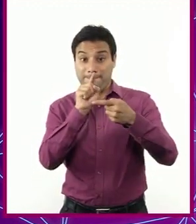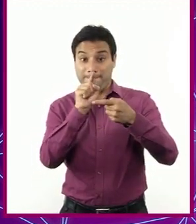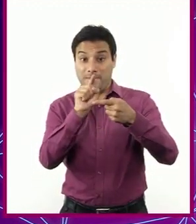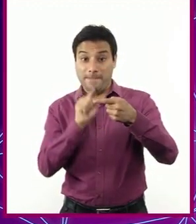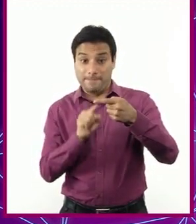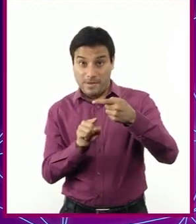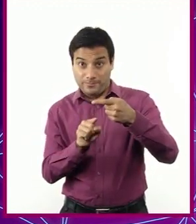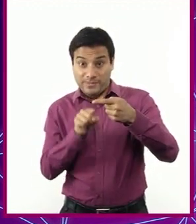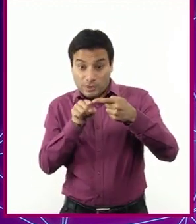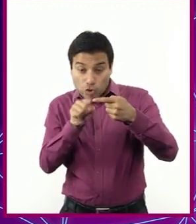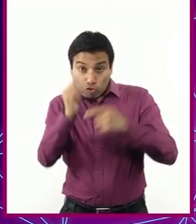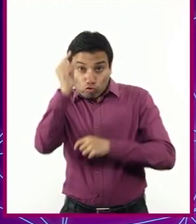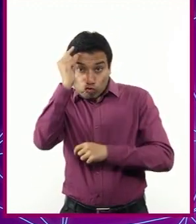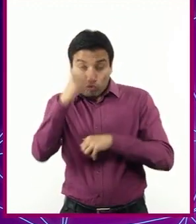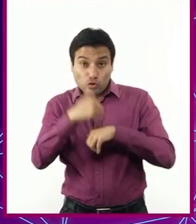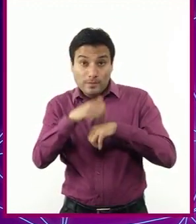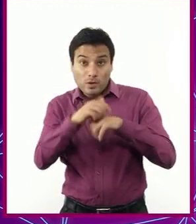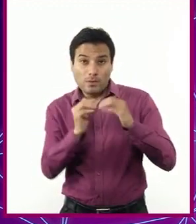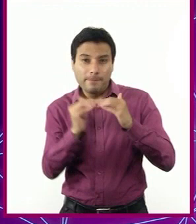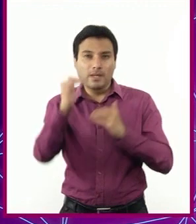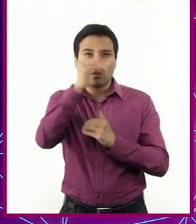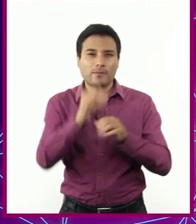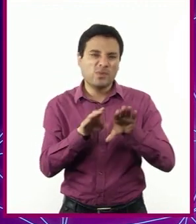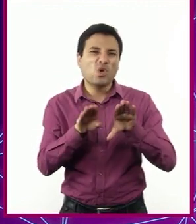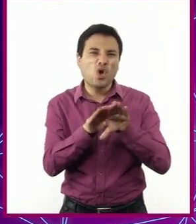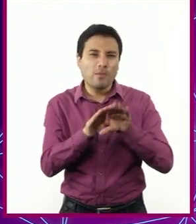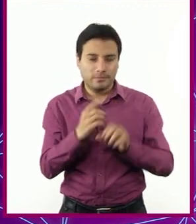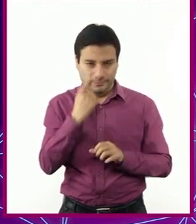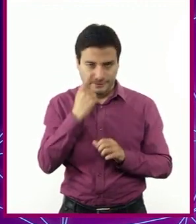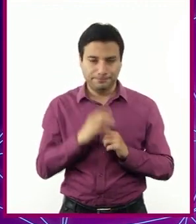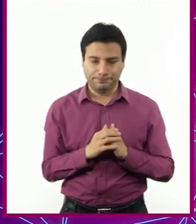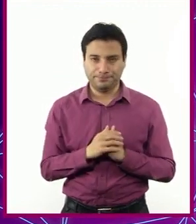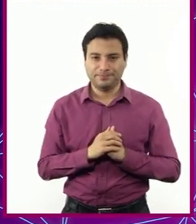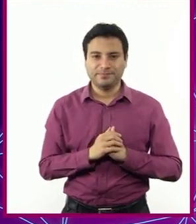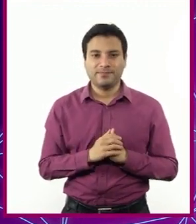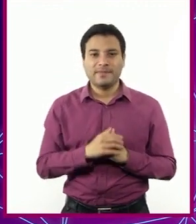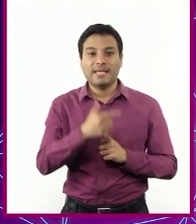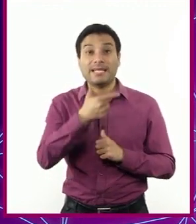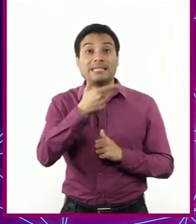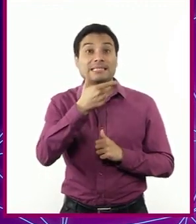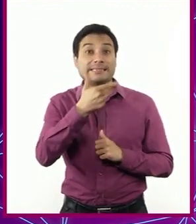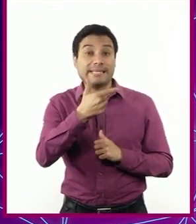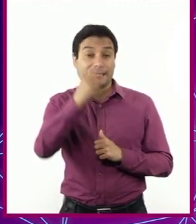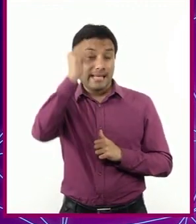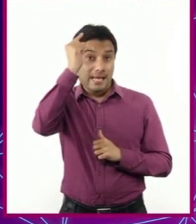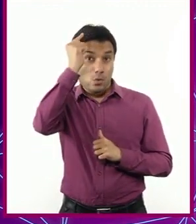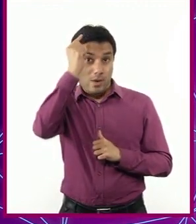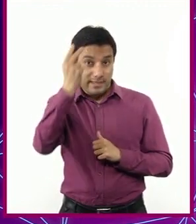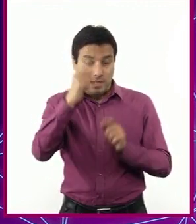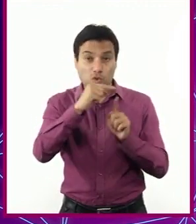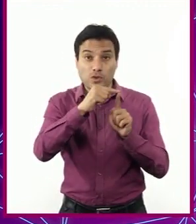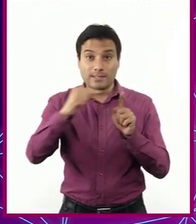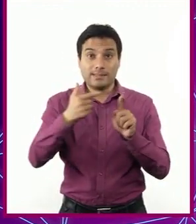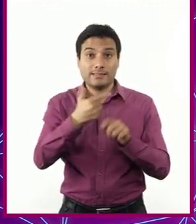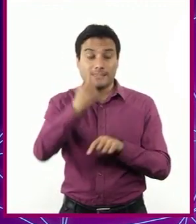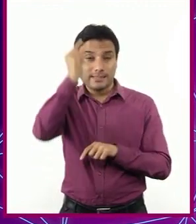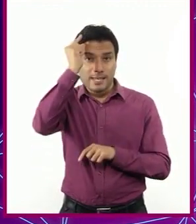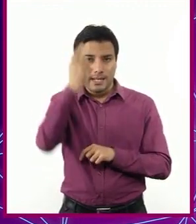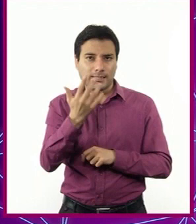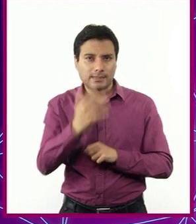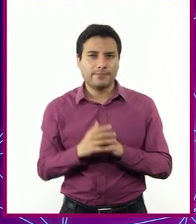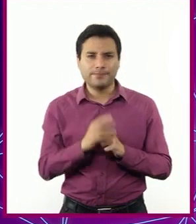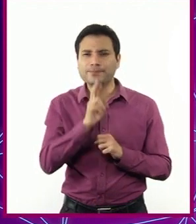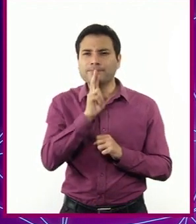nuestro análisis y resolvamos la siguiente operación. En 7 al cuadrado entre 7 a la quinta, ¿cuál es el resultado?